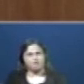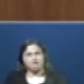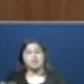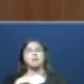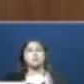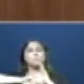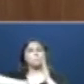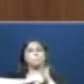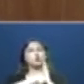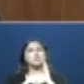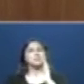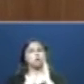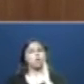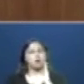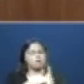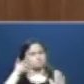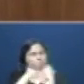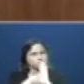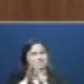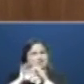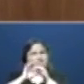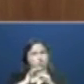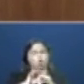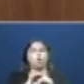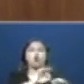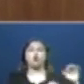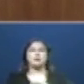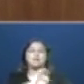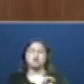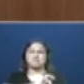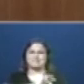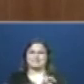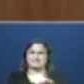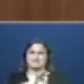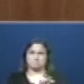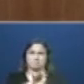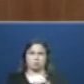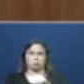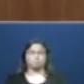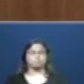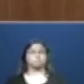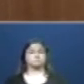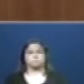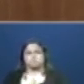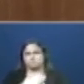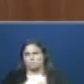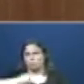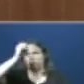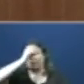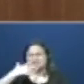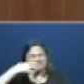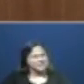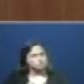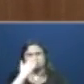de ley sobre ordenación servicios y gobierno del territorio algo que Considero que creo de